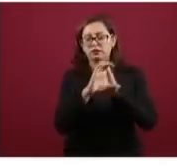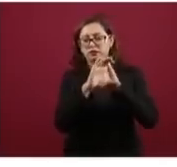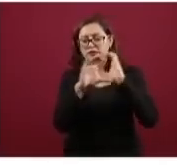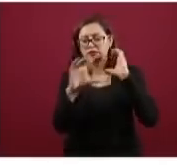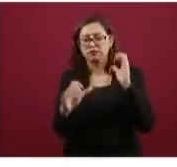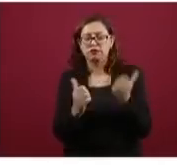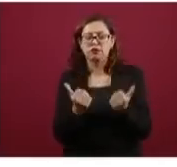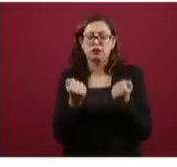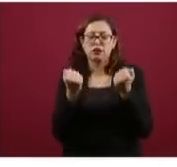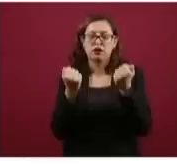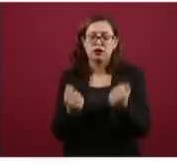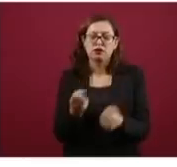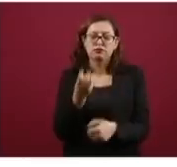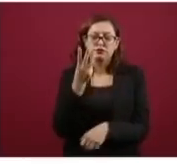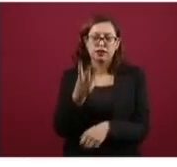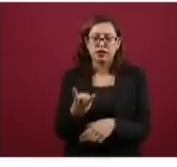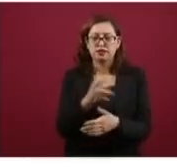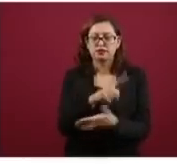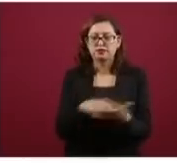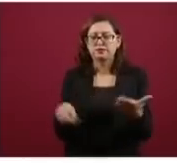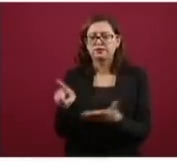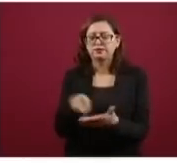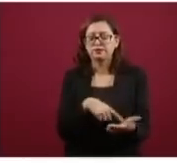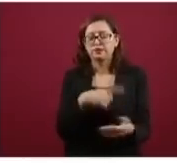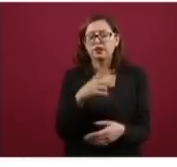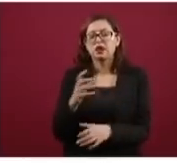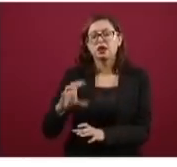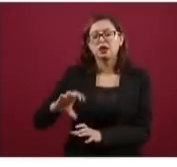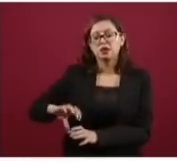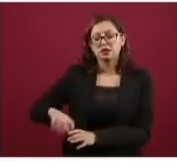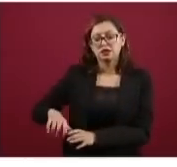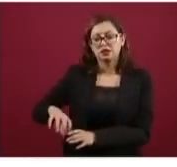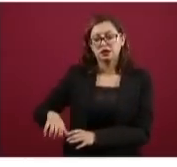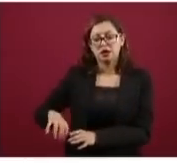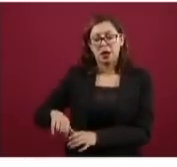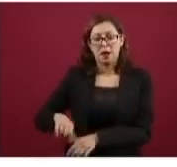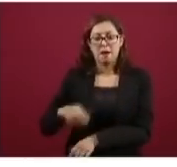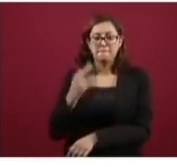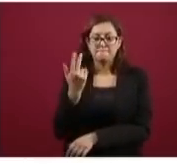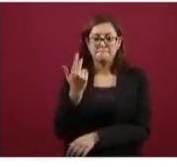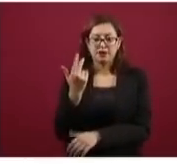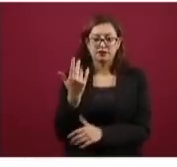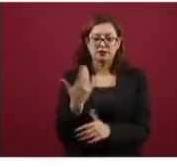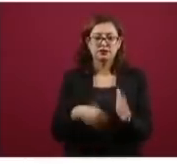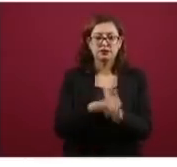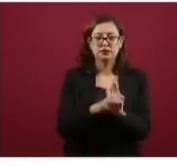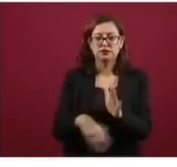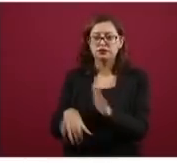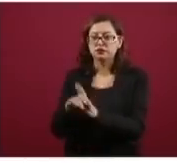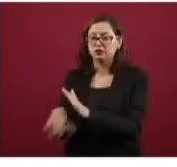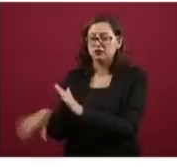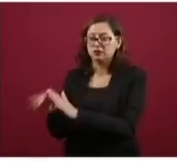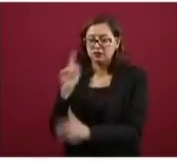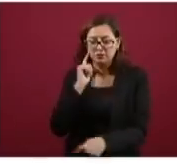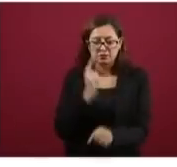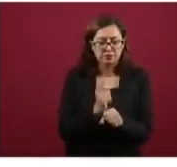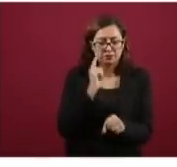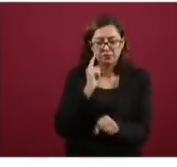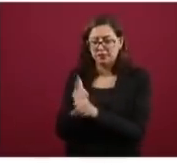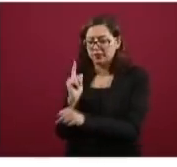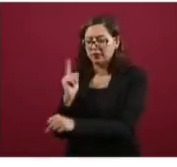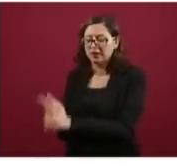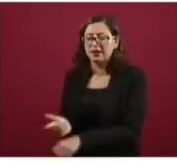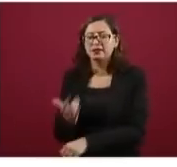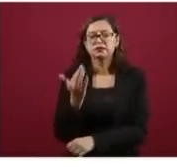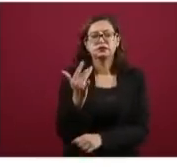de 25 lotes verificados de cilindros encontramos que 51 tenían